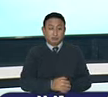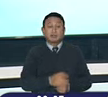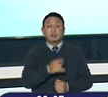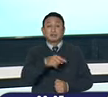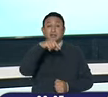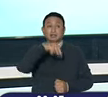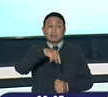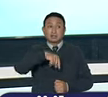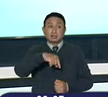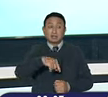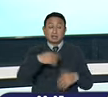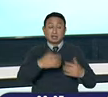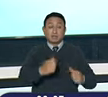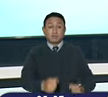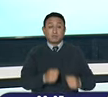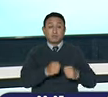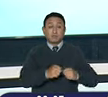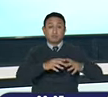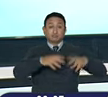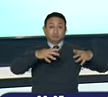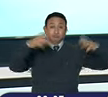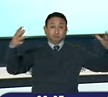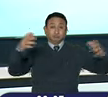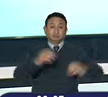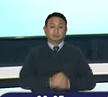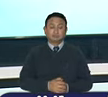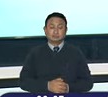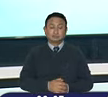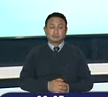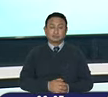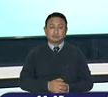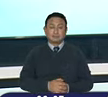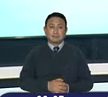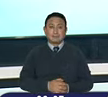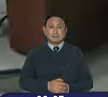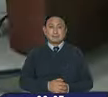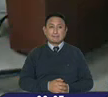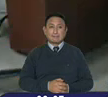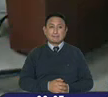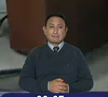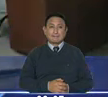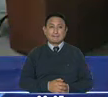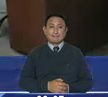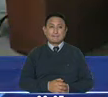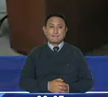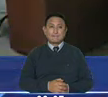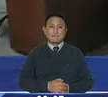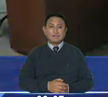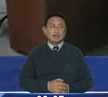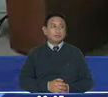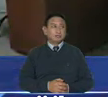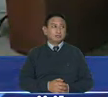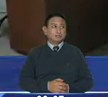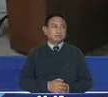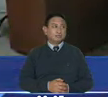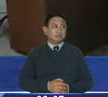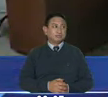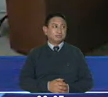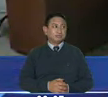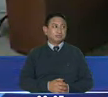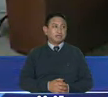podrían ser de magnitud de tipo 2, 3 o 4. En el Consejo Metropolitano de Quito, las autoridades